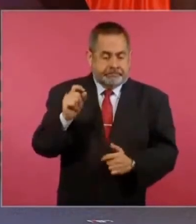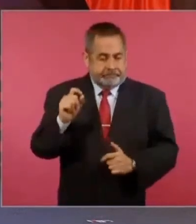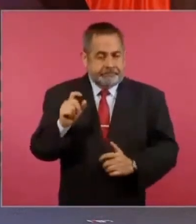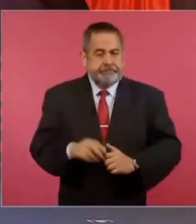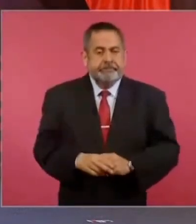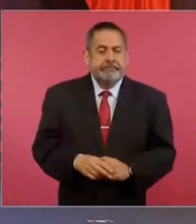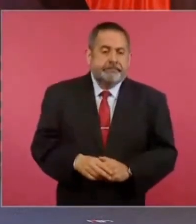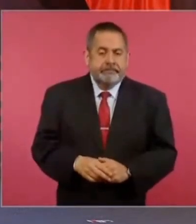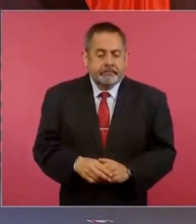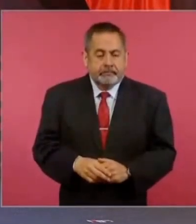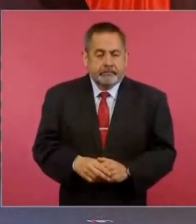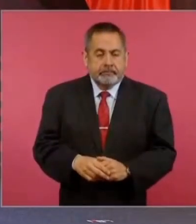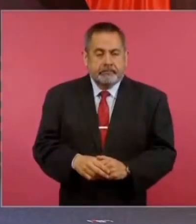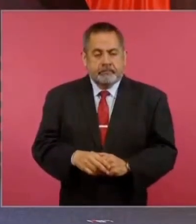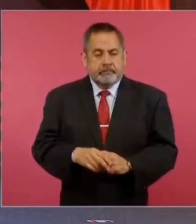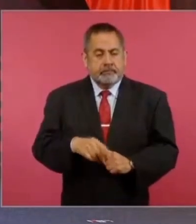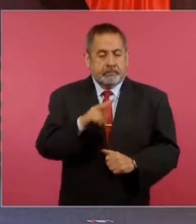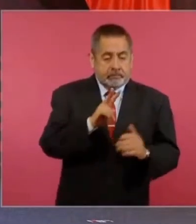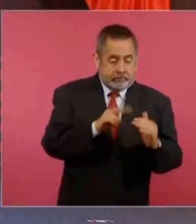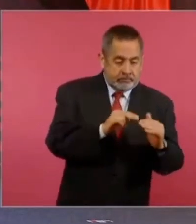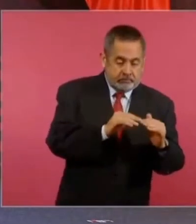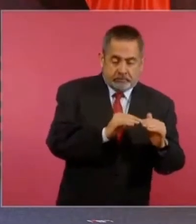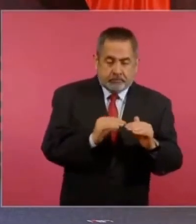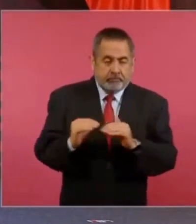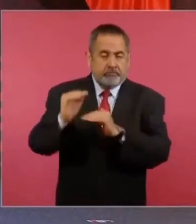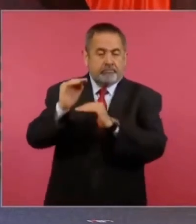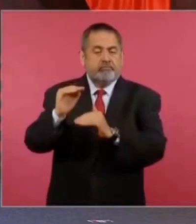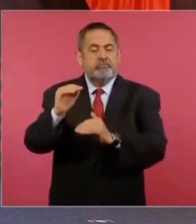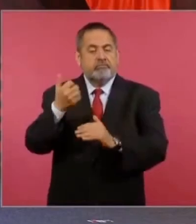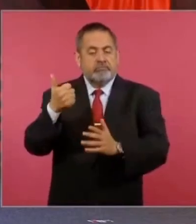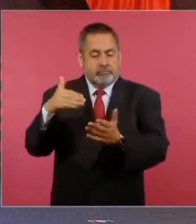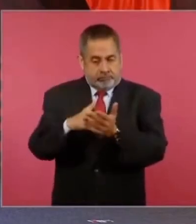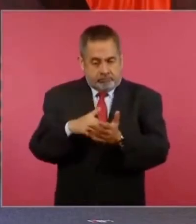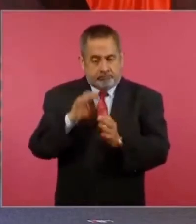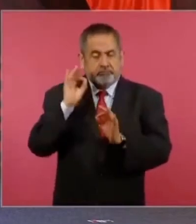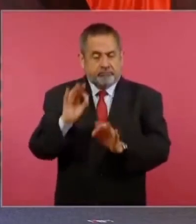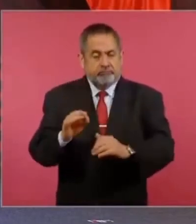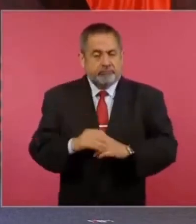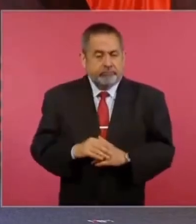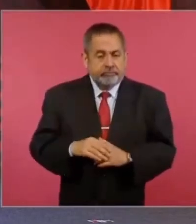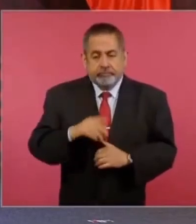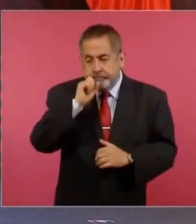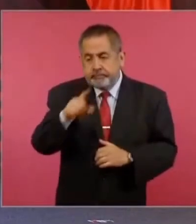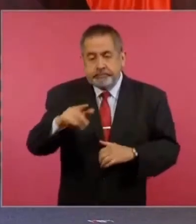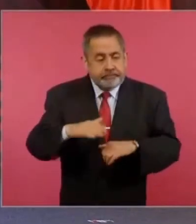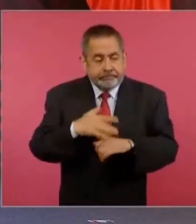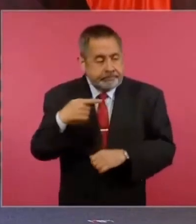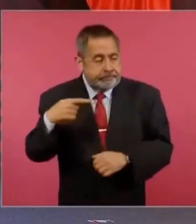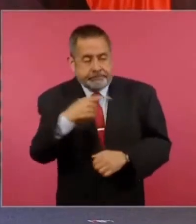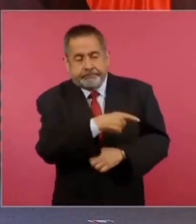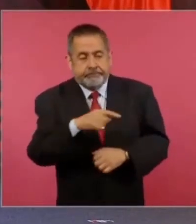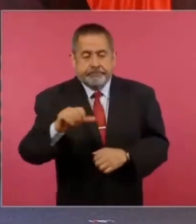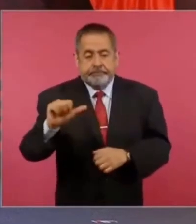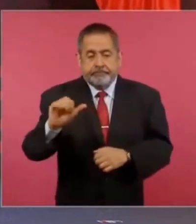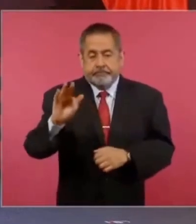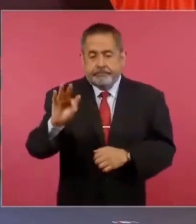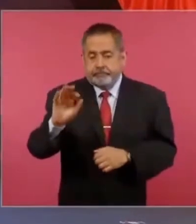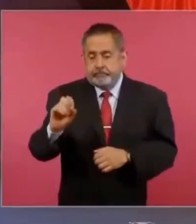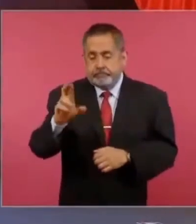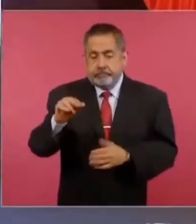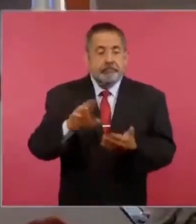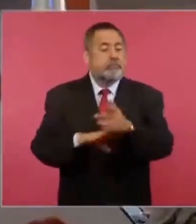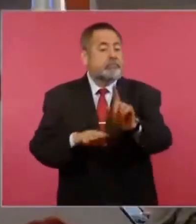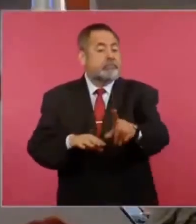y se elevó también porque las AFORES, esta